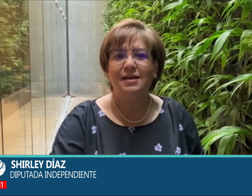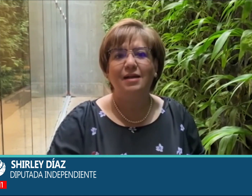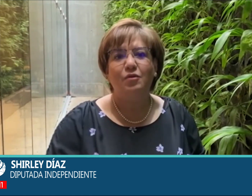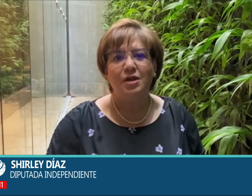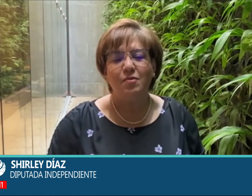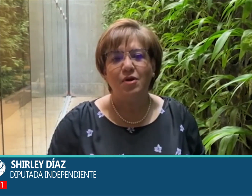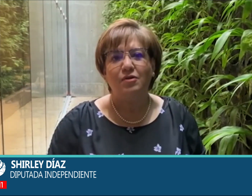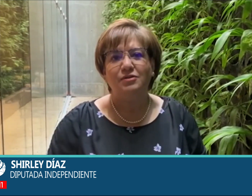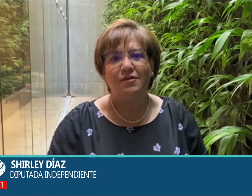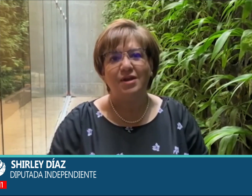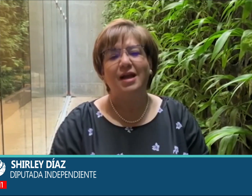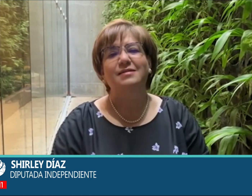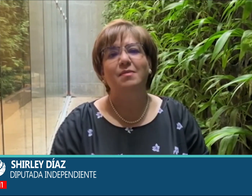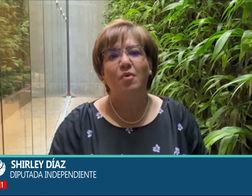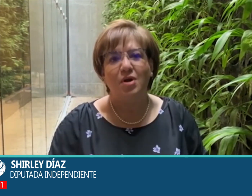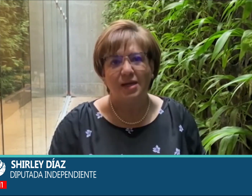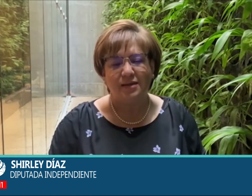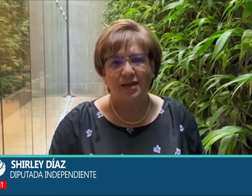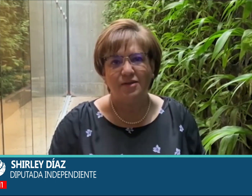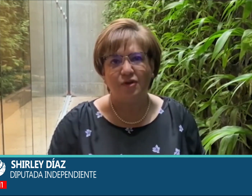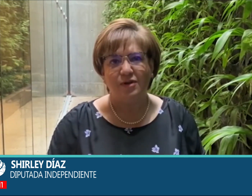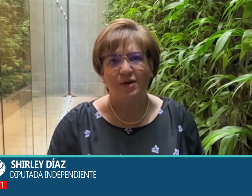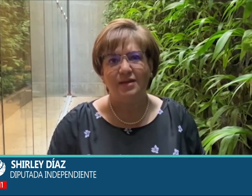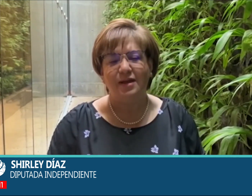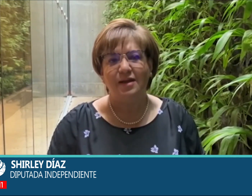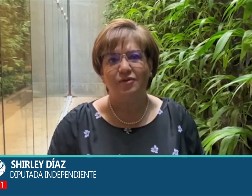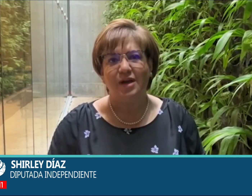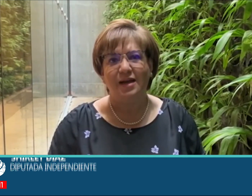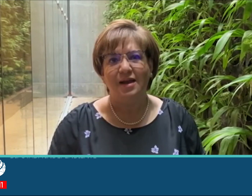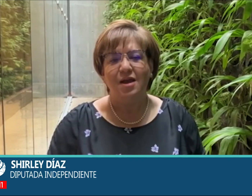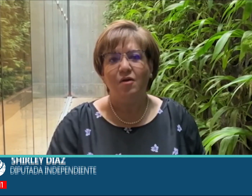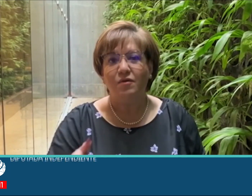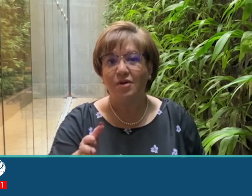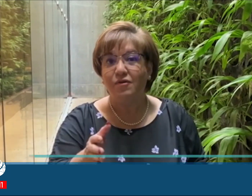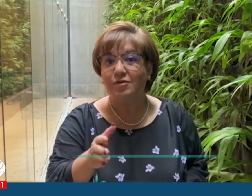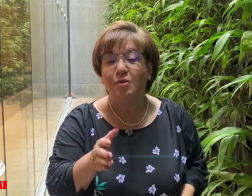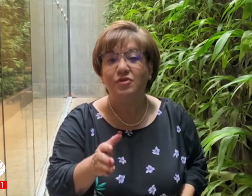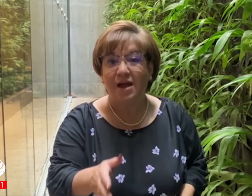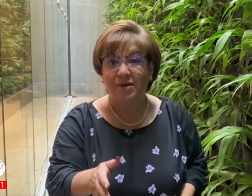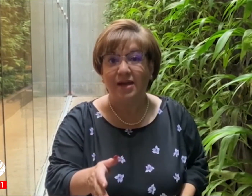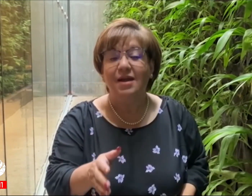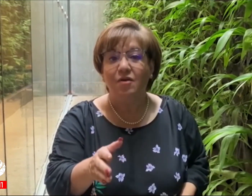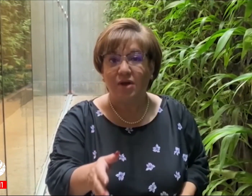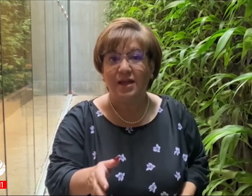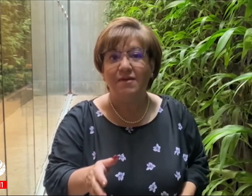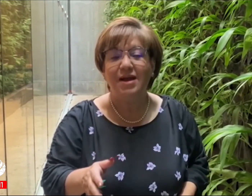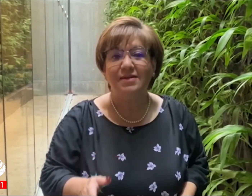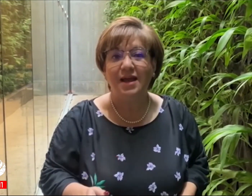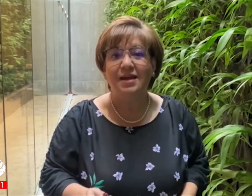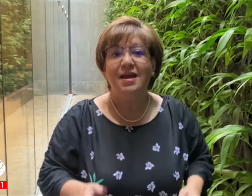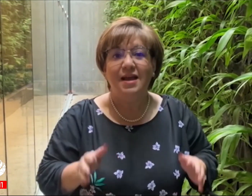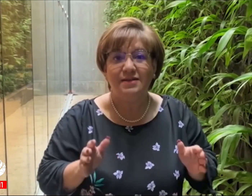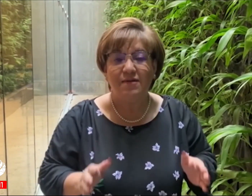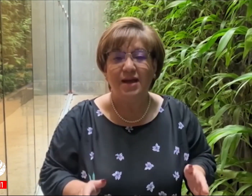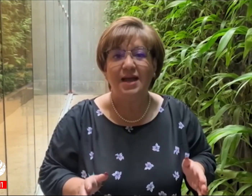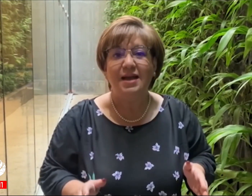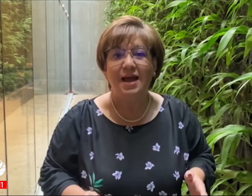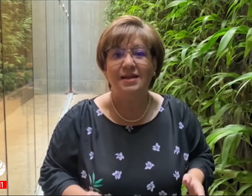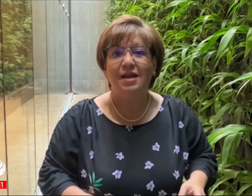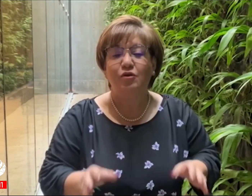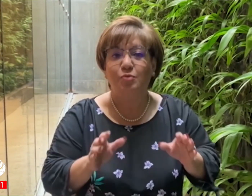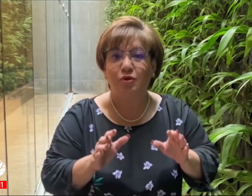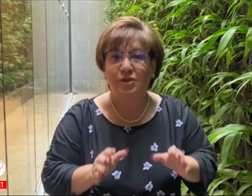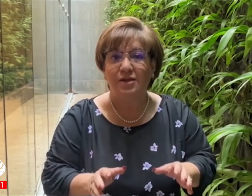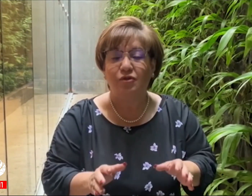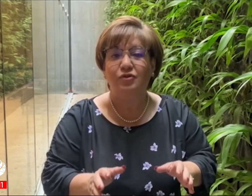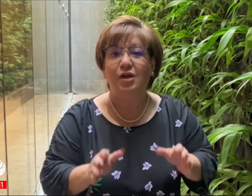hace que el turismo de Costa Rica se ponga en entredicho a nivel internacional. Gobierno irresponsable, lo que debe hacer es llevar adelante